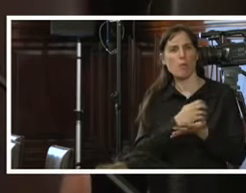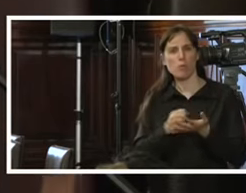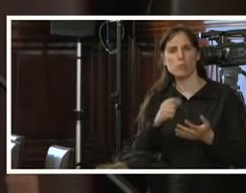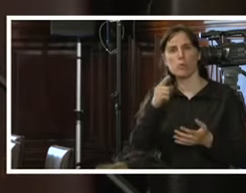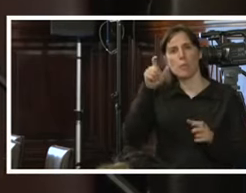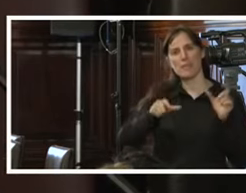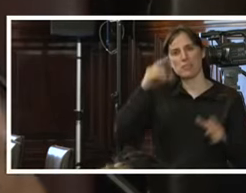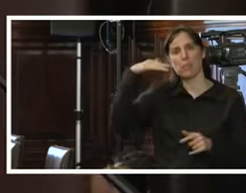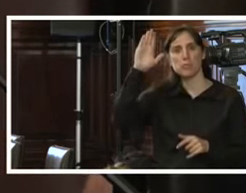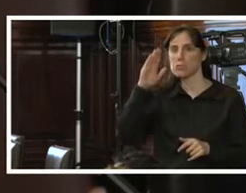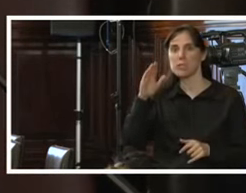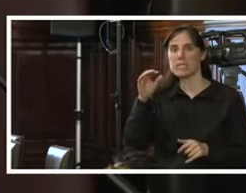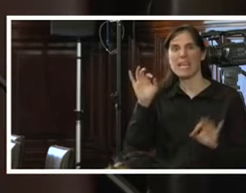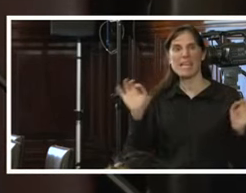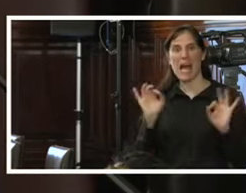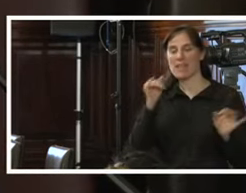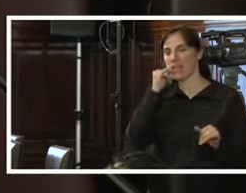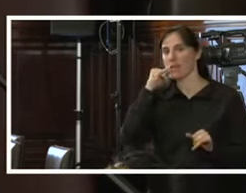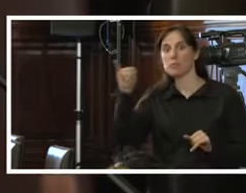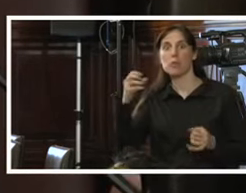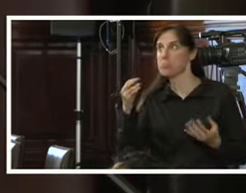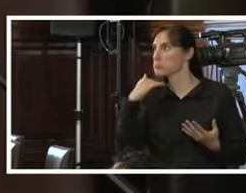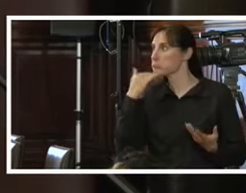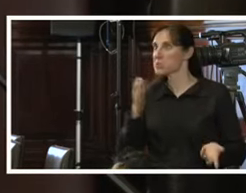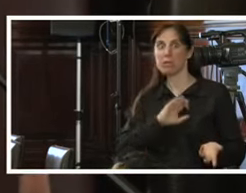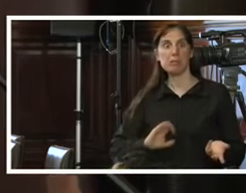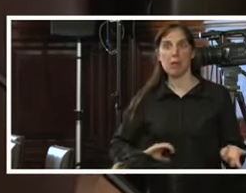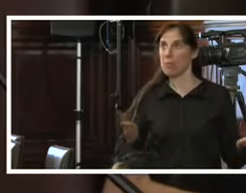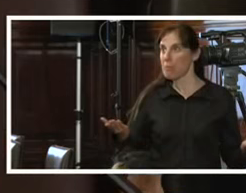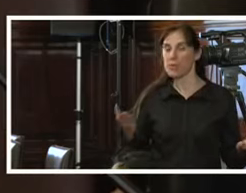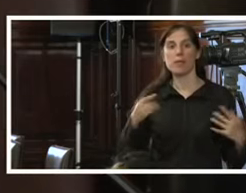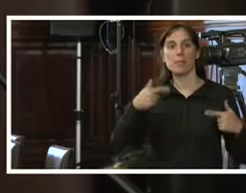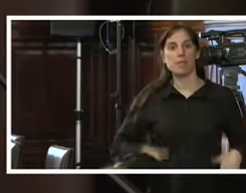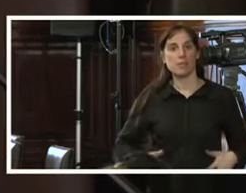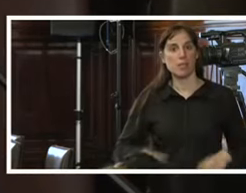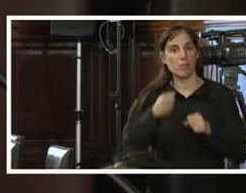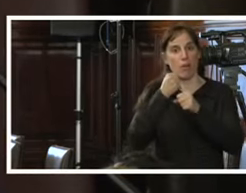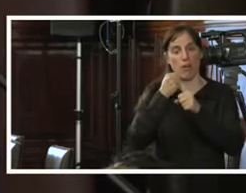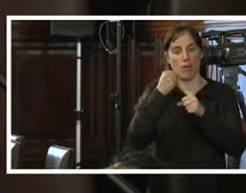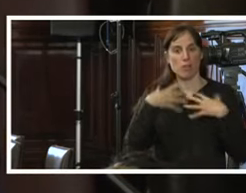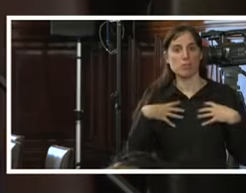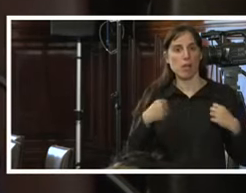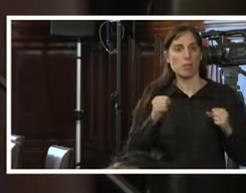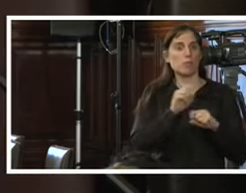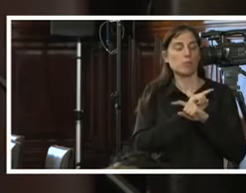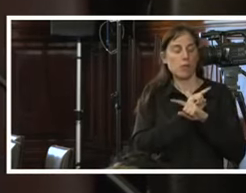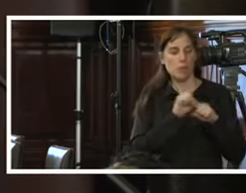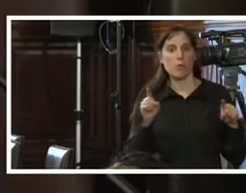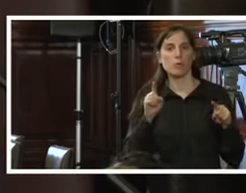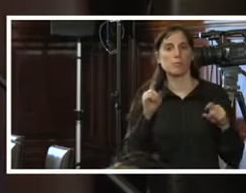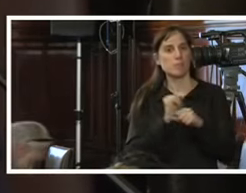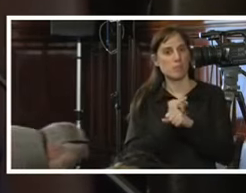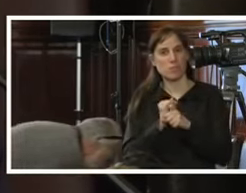reportadas porque no tienen una correspondencia en el estado ni el ministerio de salud de nuestros países ni ninguna otra institucionalidad